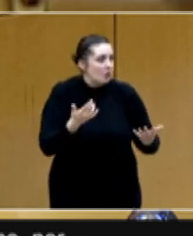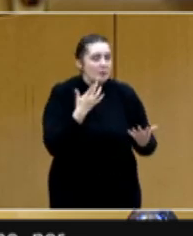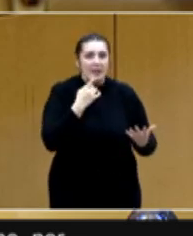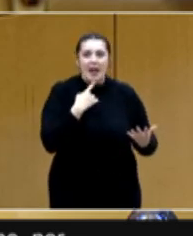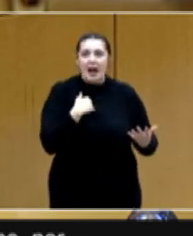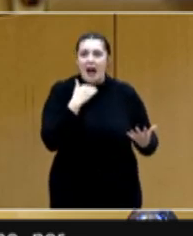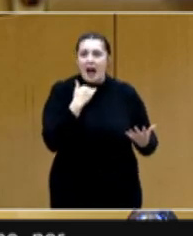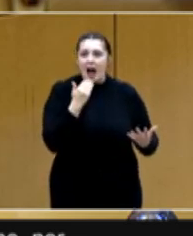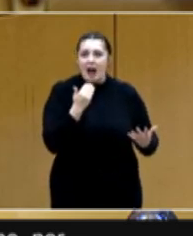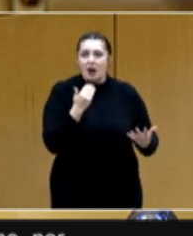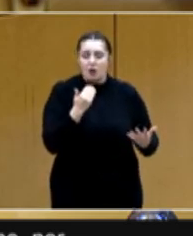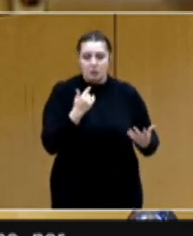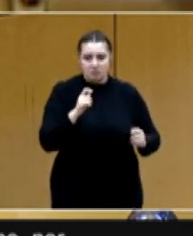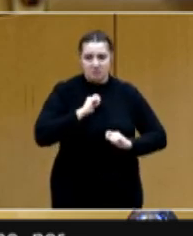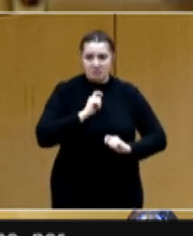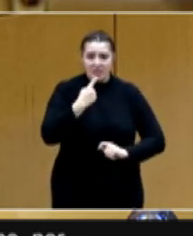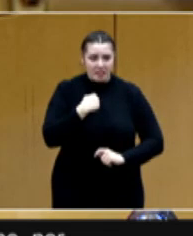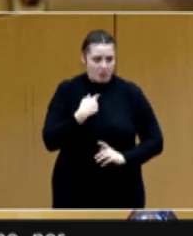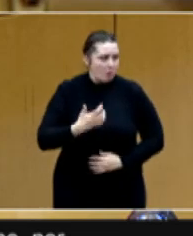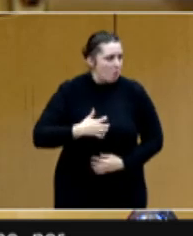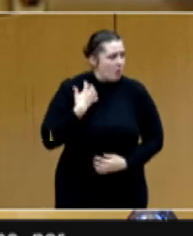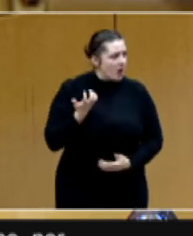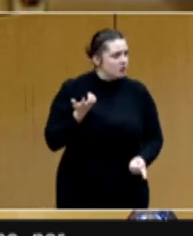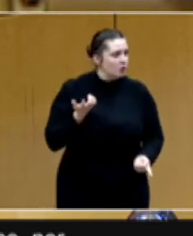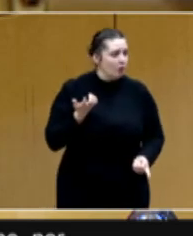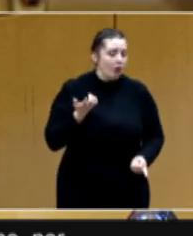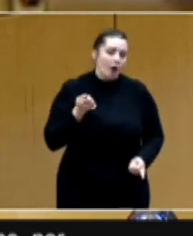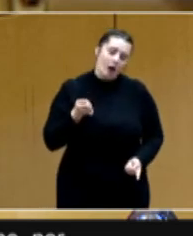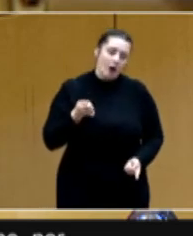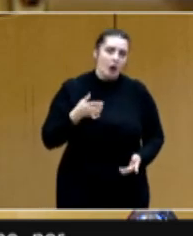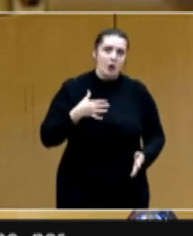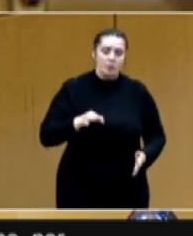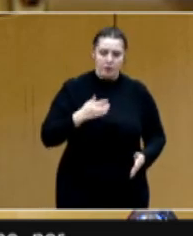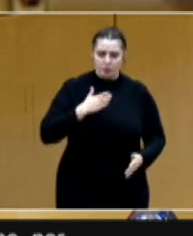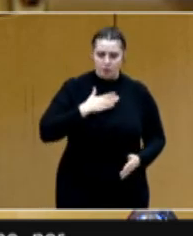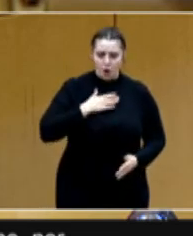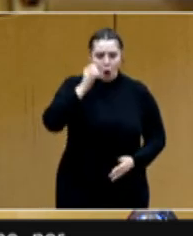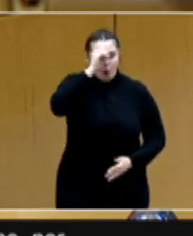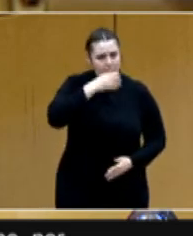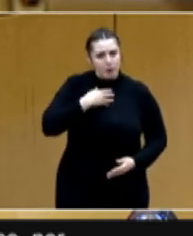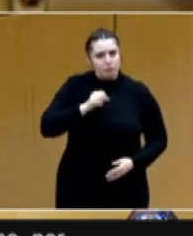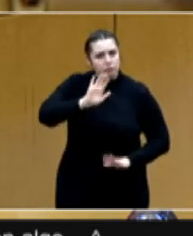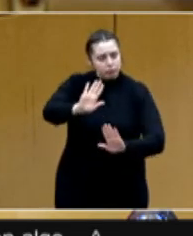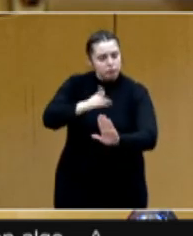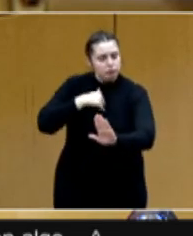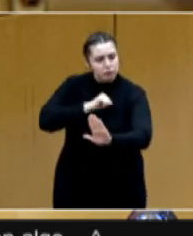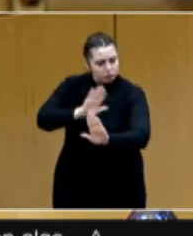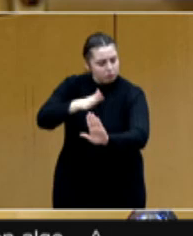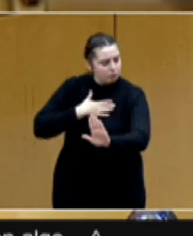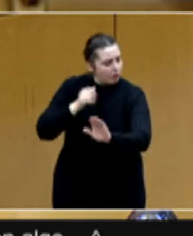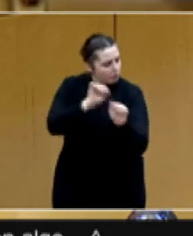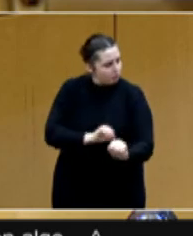lo que a mí me molesta yo ahí puedo defender mi opinión y